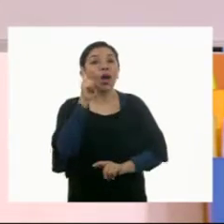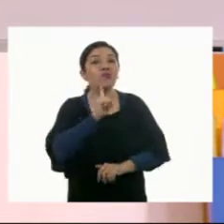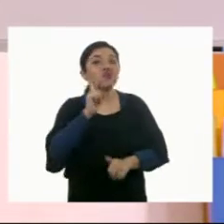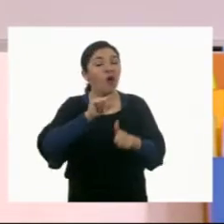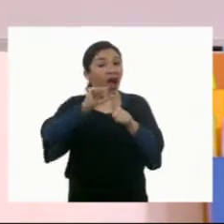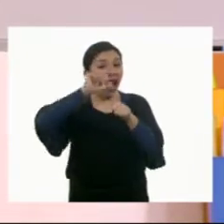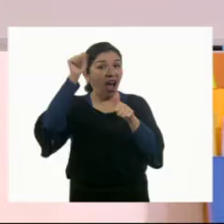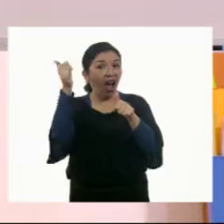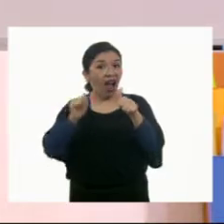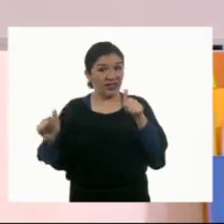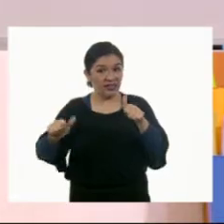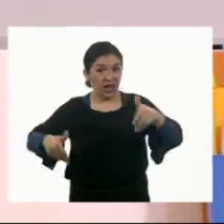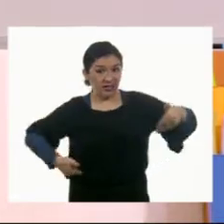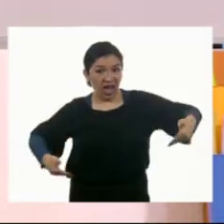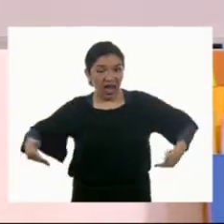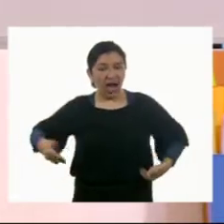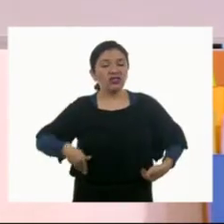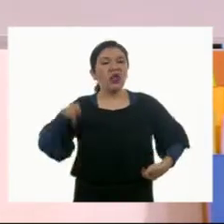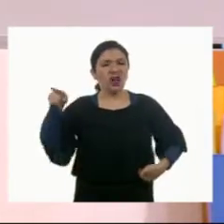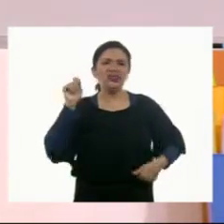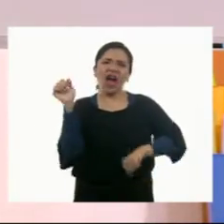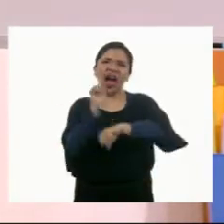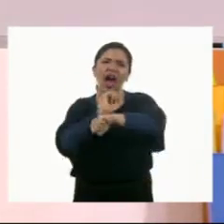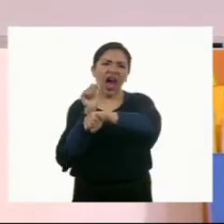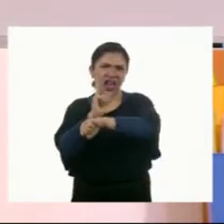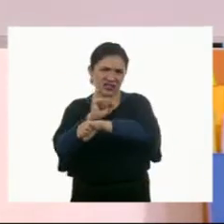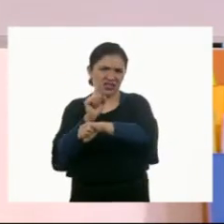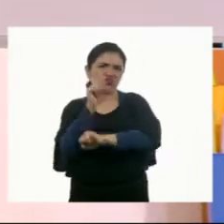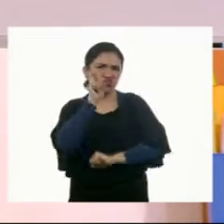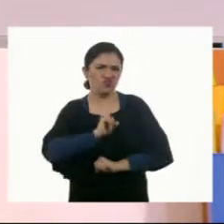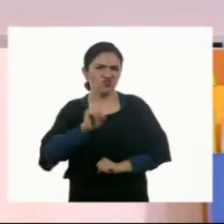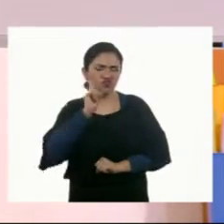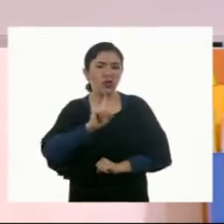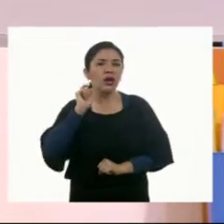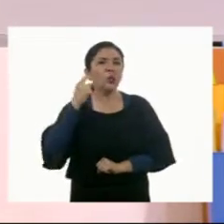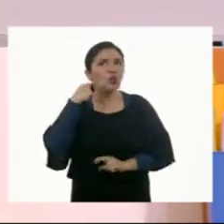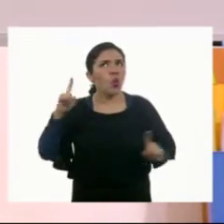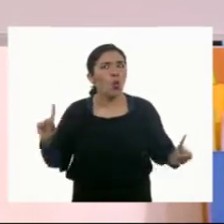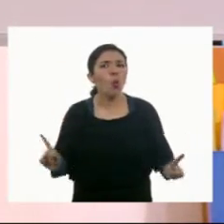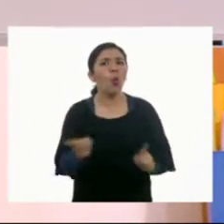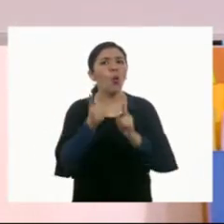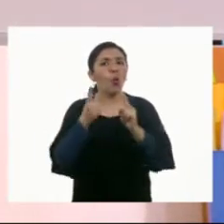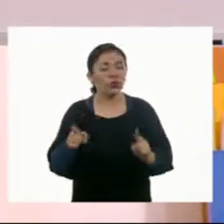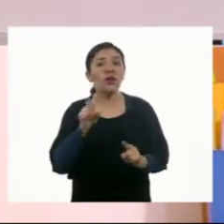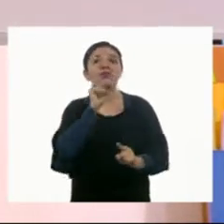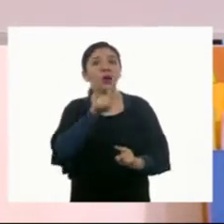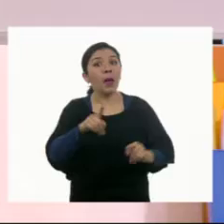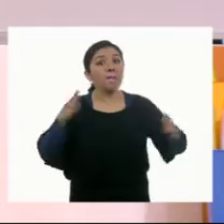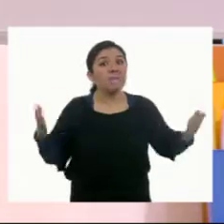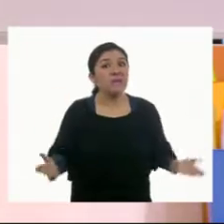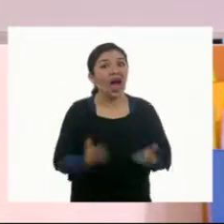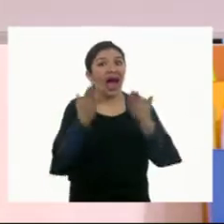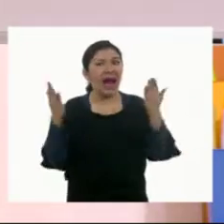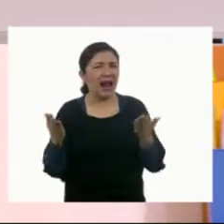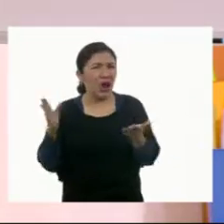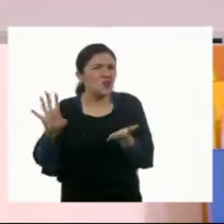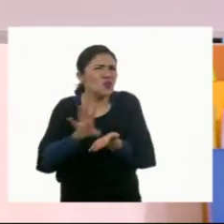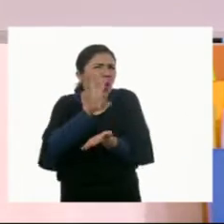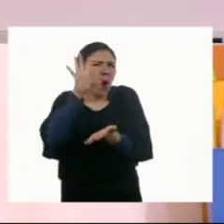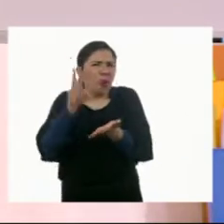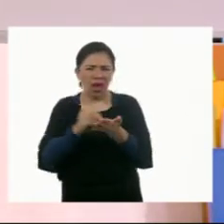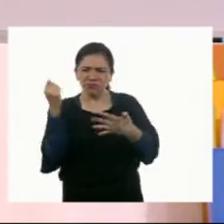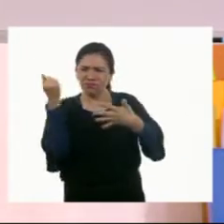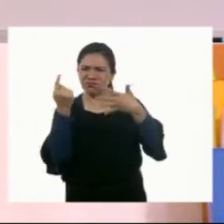artista escénica. Ella es actriz, es músico, es bailarina. Tiene